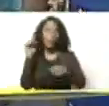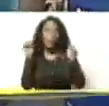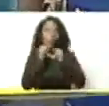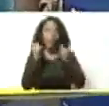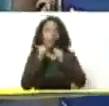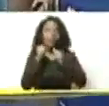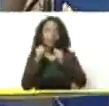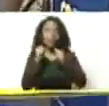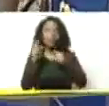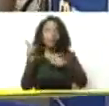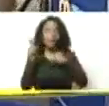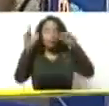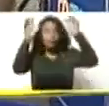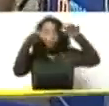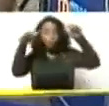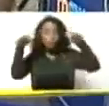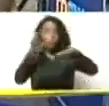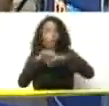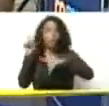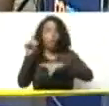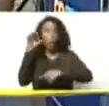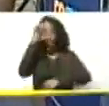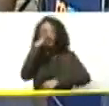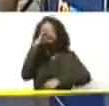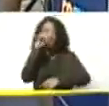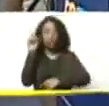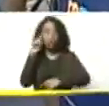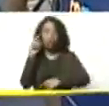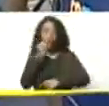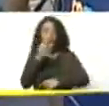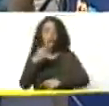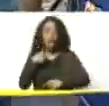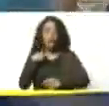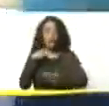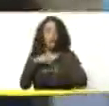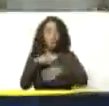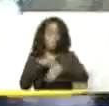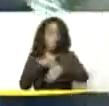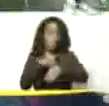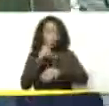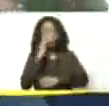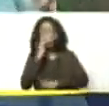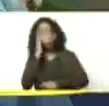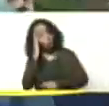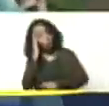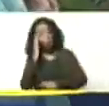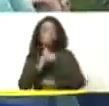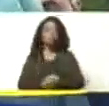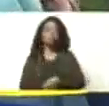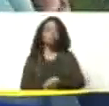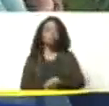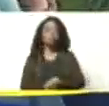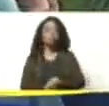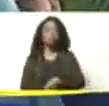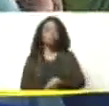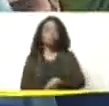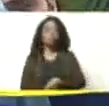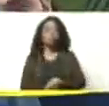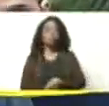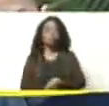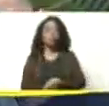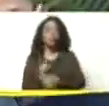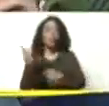cifra es coque de la lluvia los cochinitos dicen bueno me llegó a la hora este es todo tan